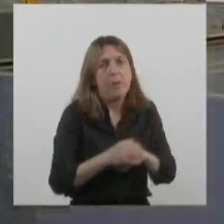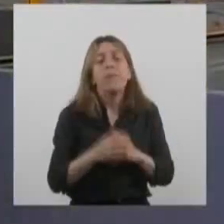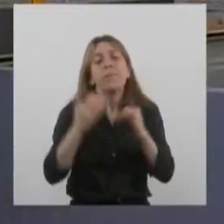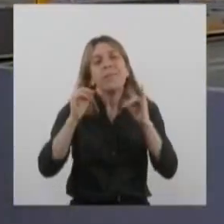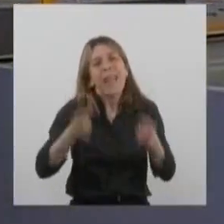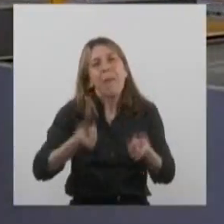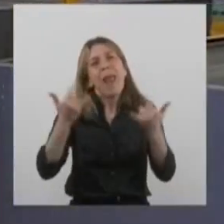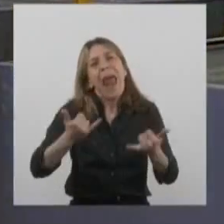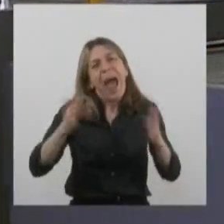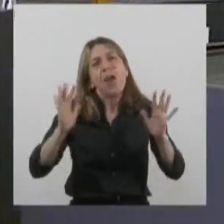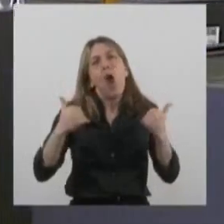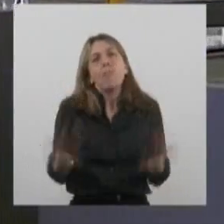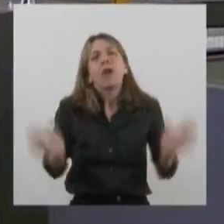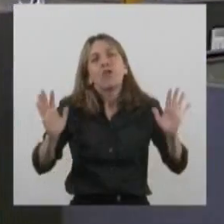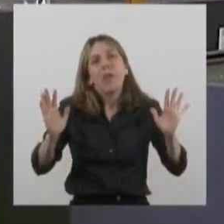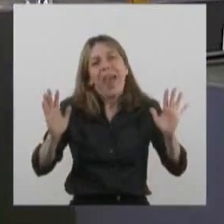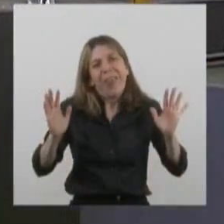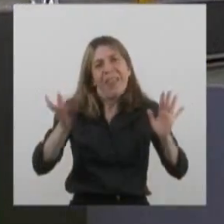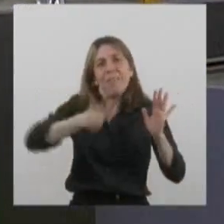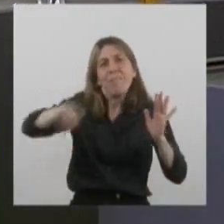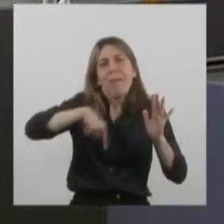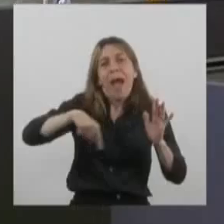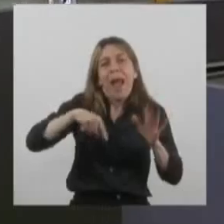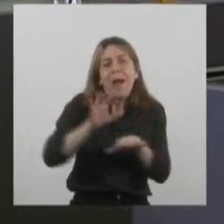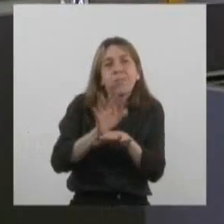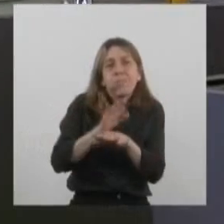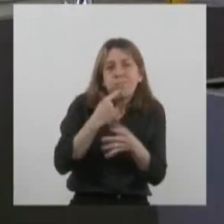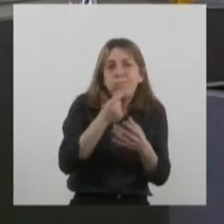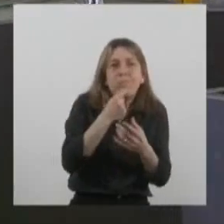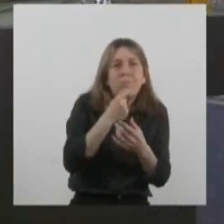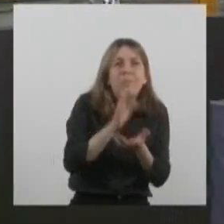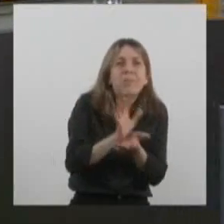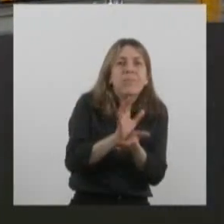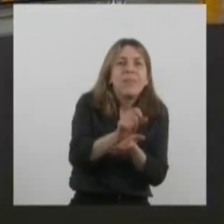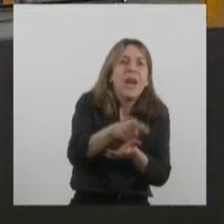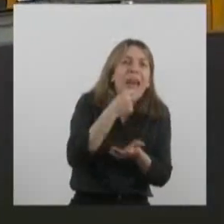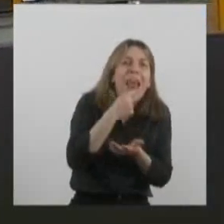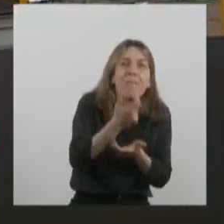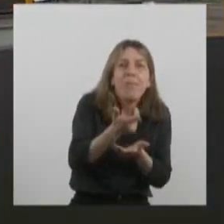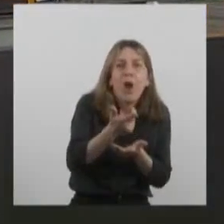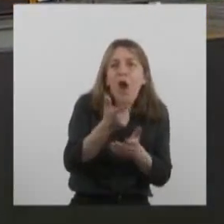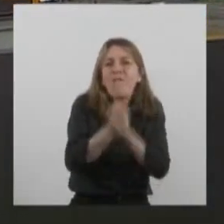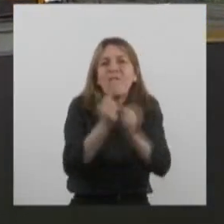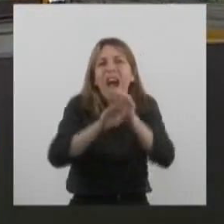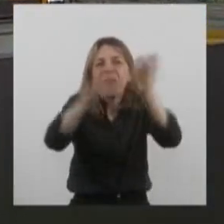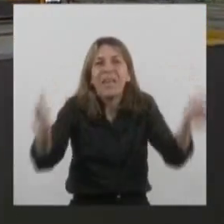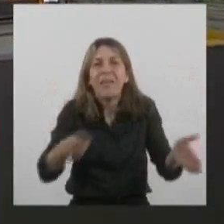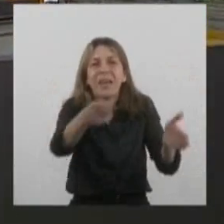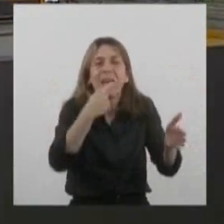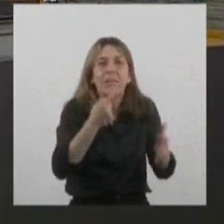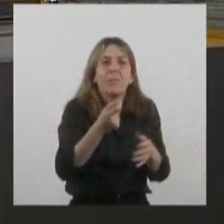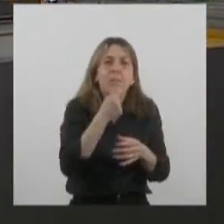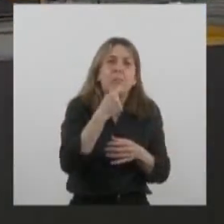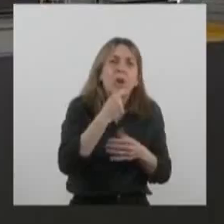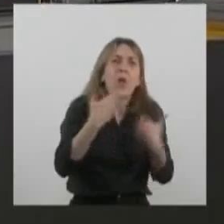Hay también una gran oportunidad para todo lo que es la línea blanca, todo eso que estamos viendo allí en esa fábrica hermosa,